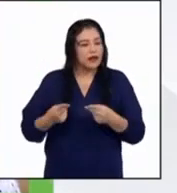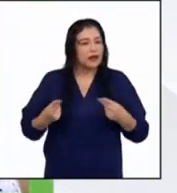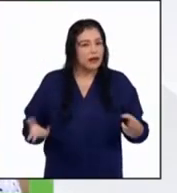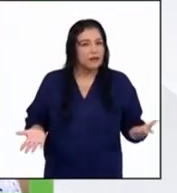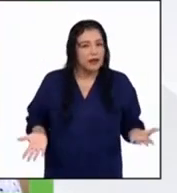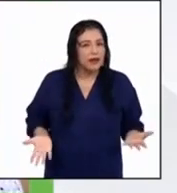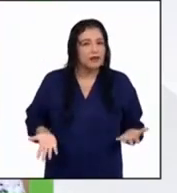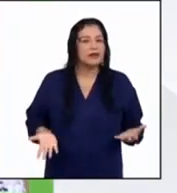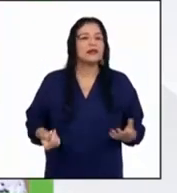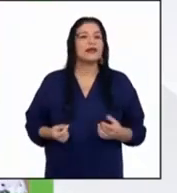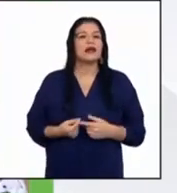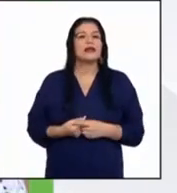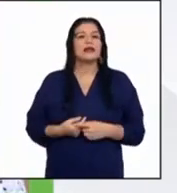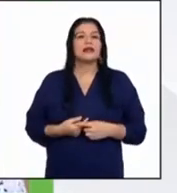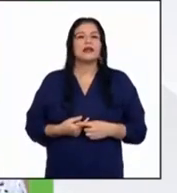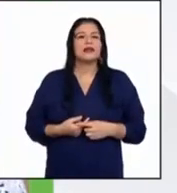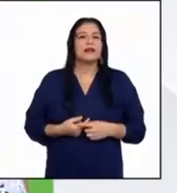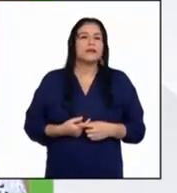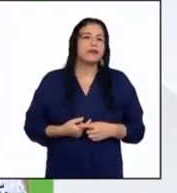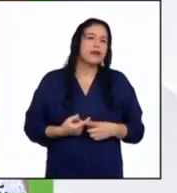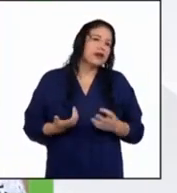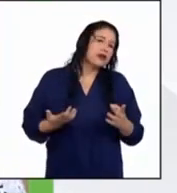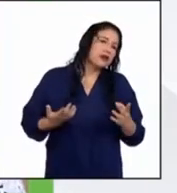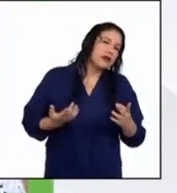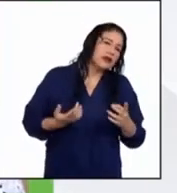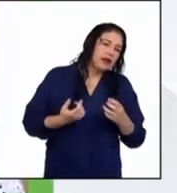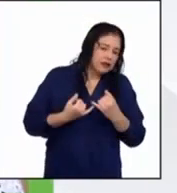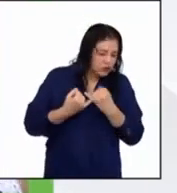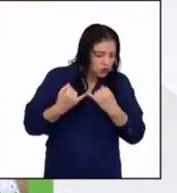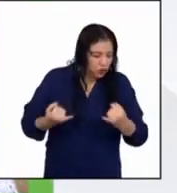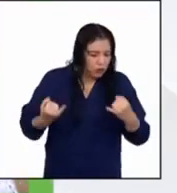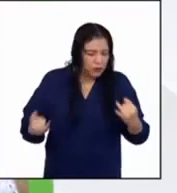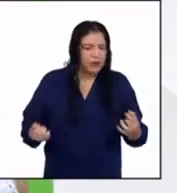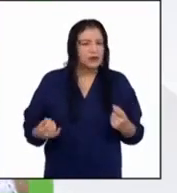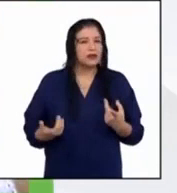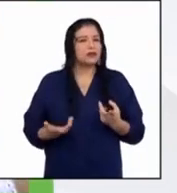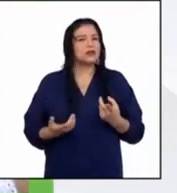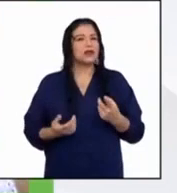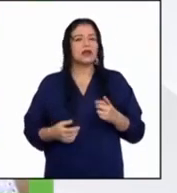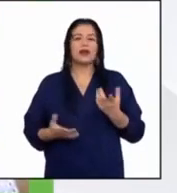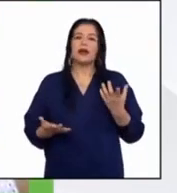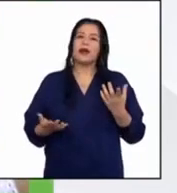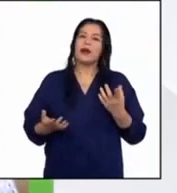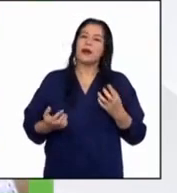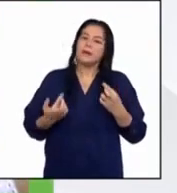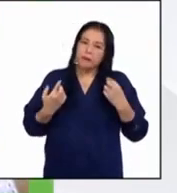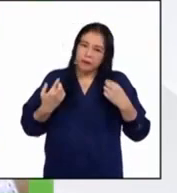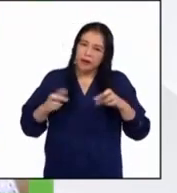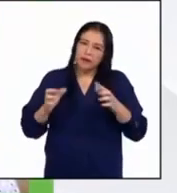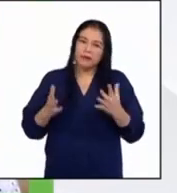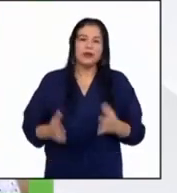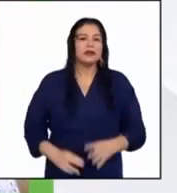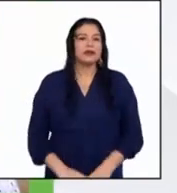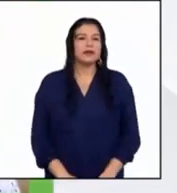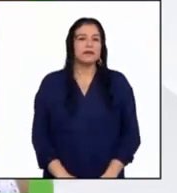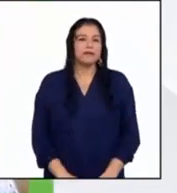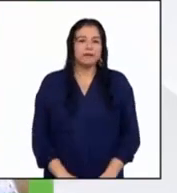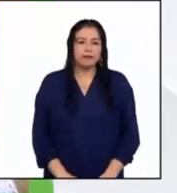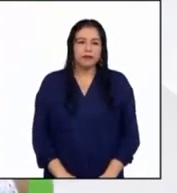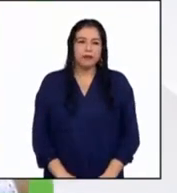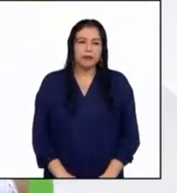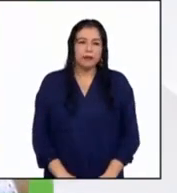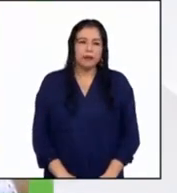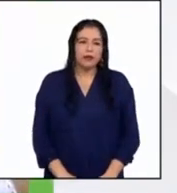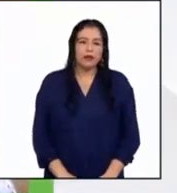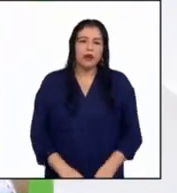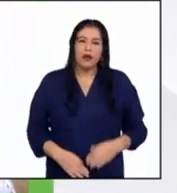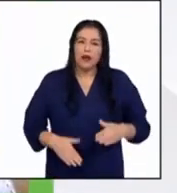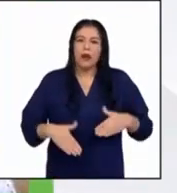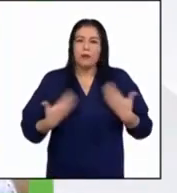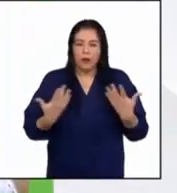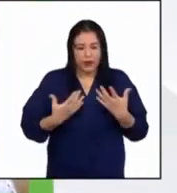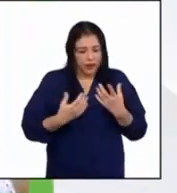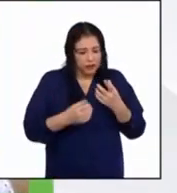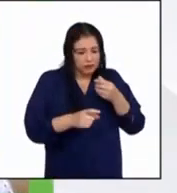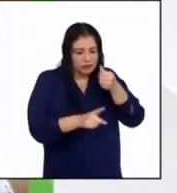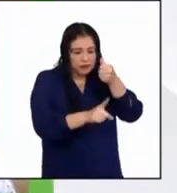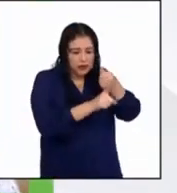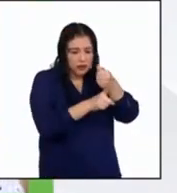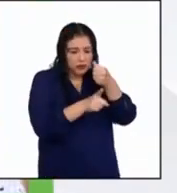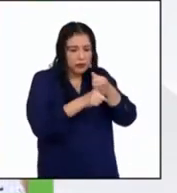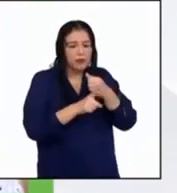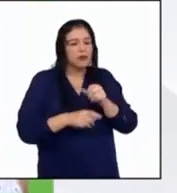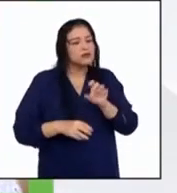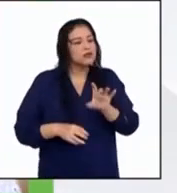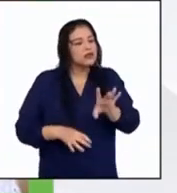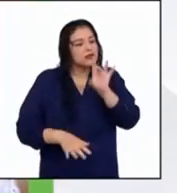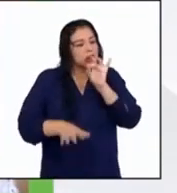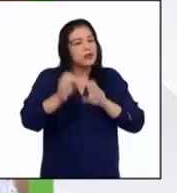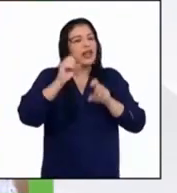herramientas, de instrumentos para que, por un lado, puedan activamente identificar